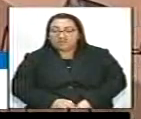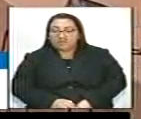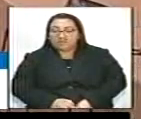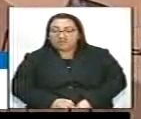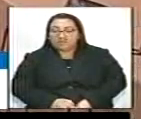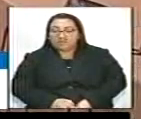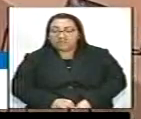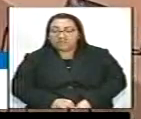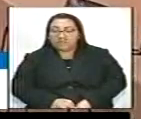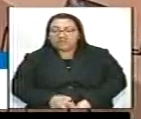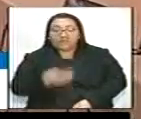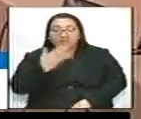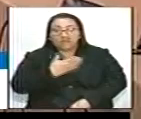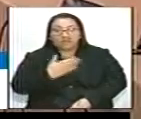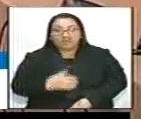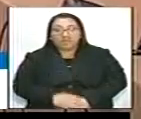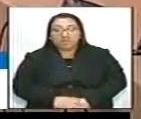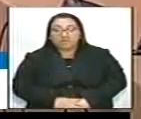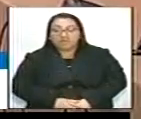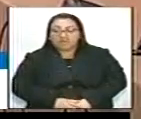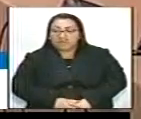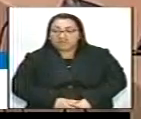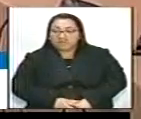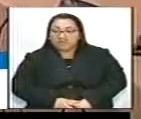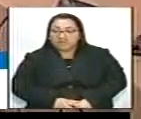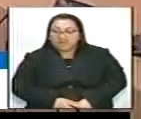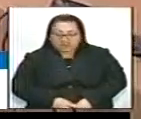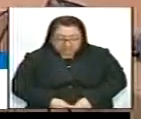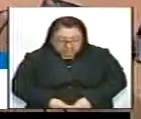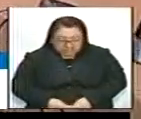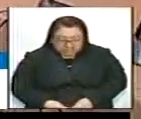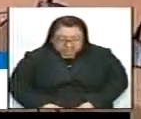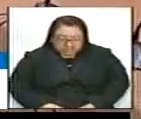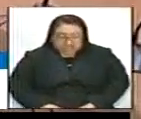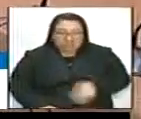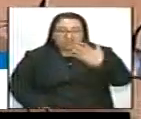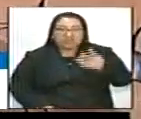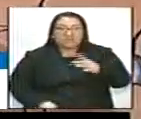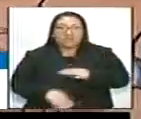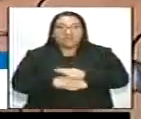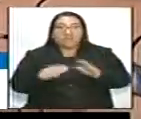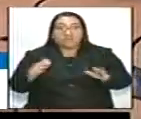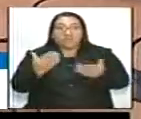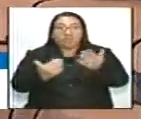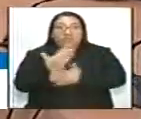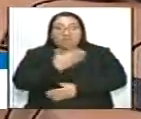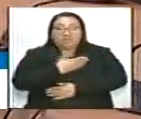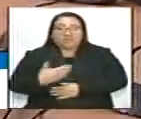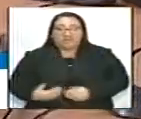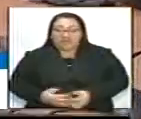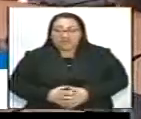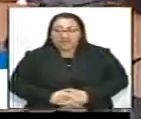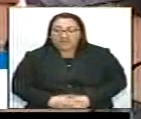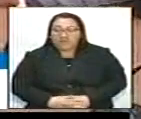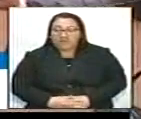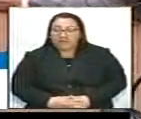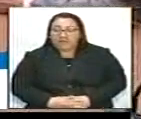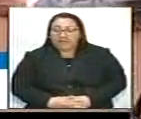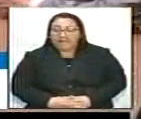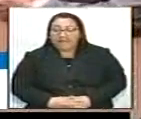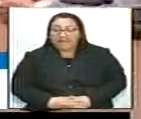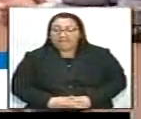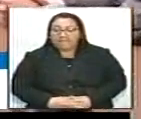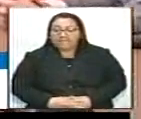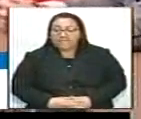Gracias, presidente. Saludar la elección de su presidencia y de la mesa directiva que le acompaña, colegas congresistas.